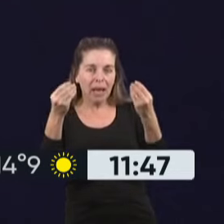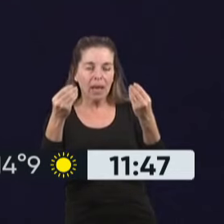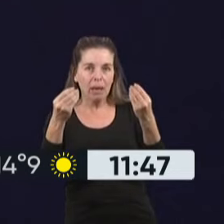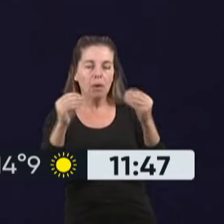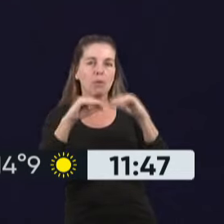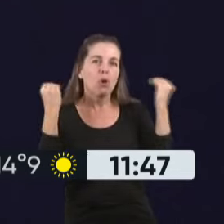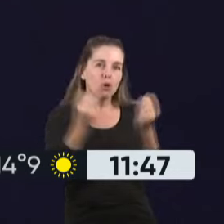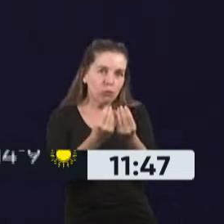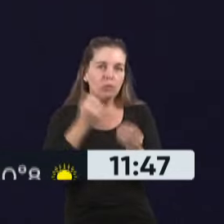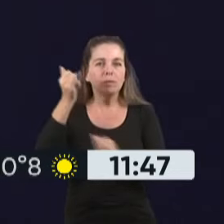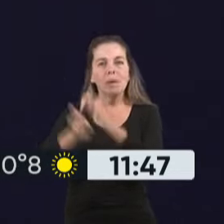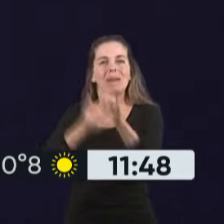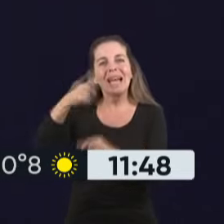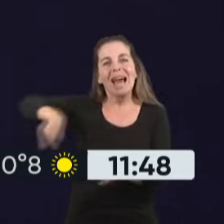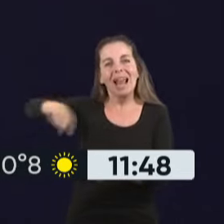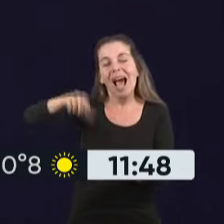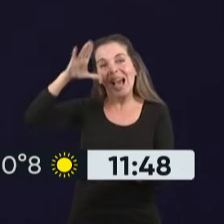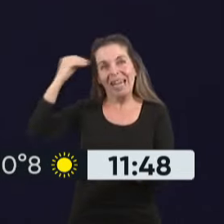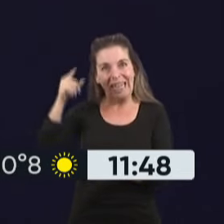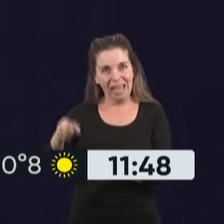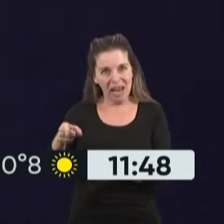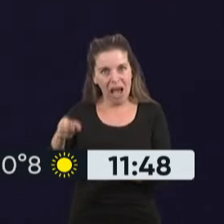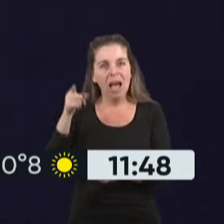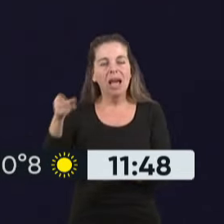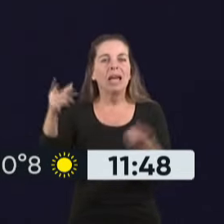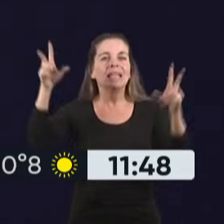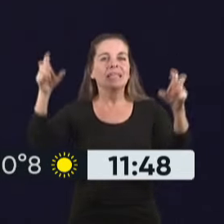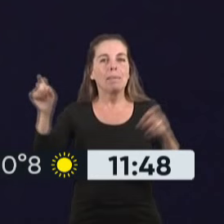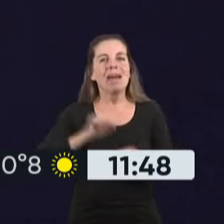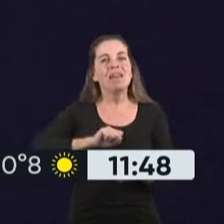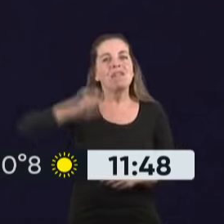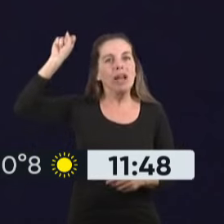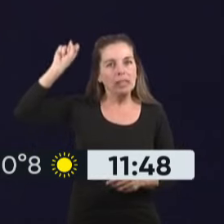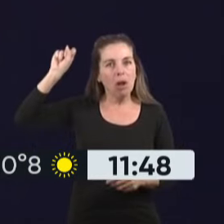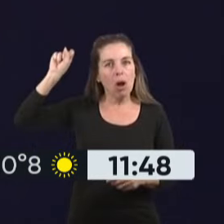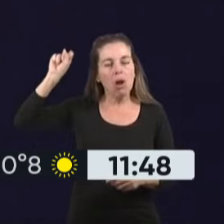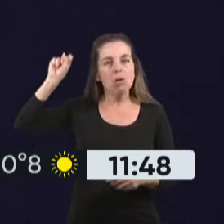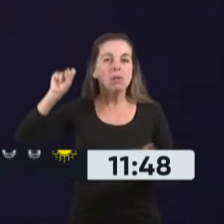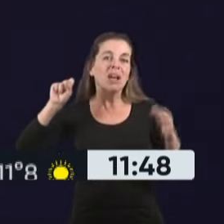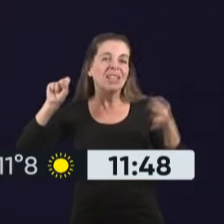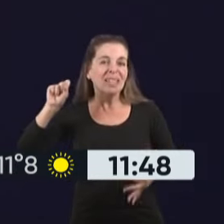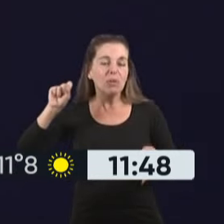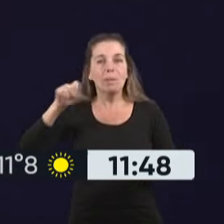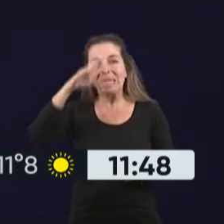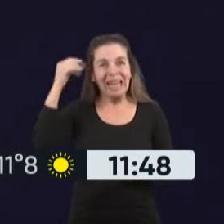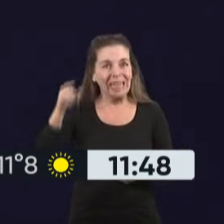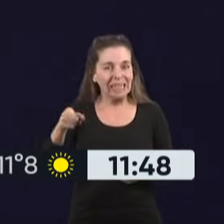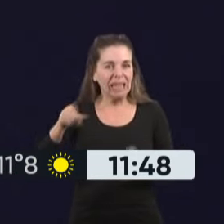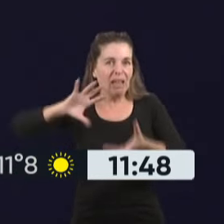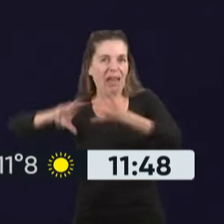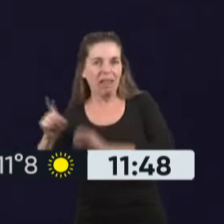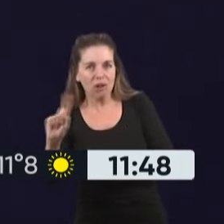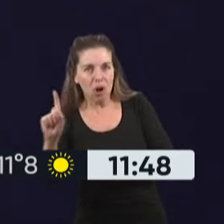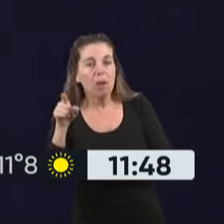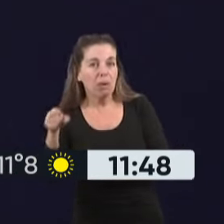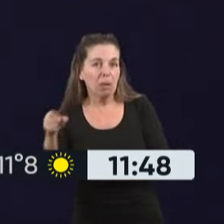la doctora Fernández de Kirchner que la inflación probablemente a ella no le pegue porque tiene mecanismos